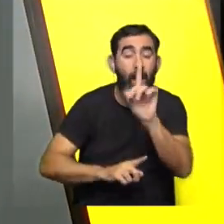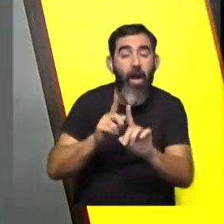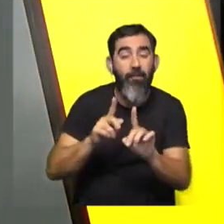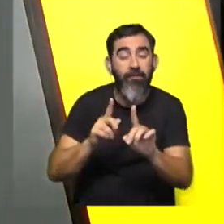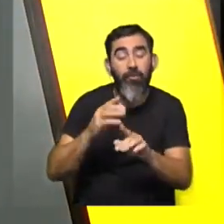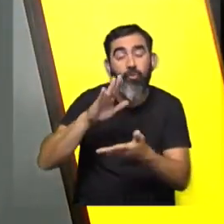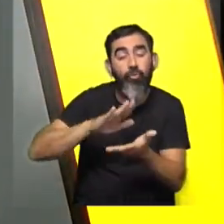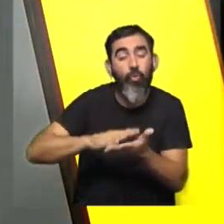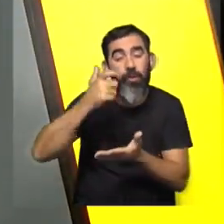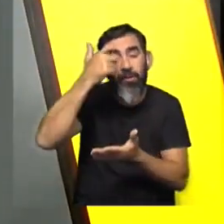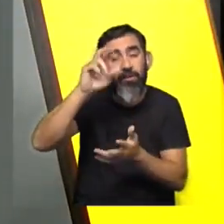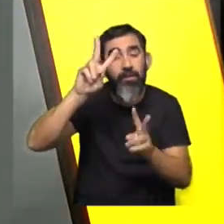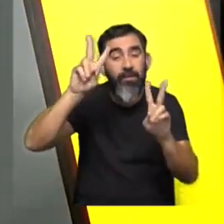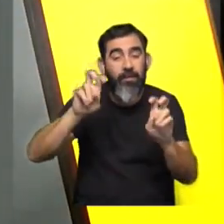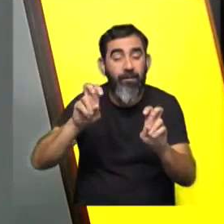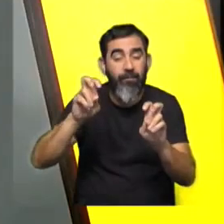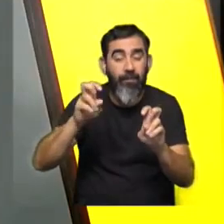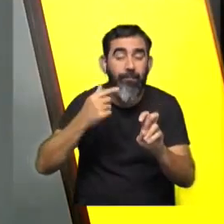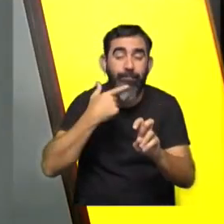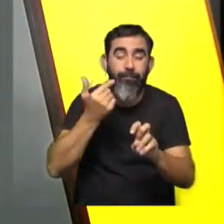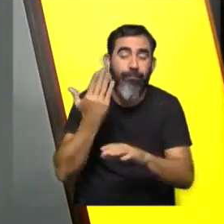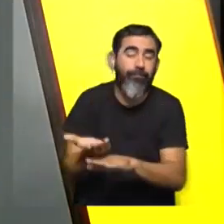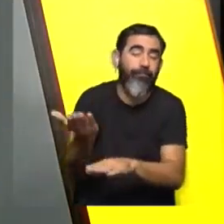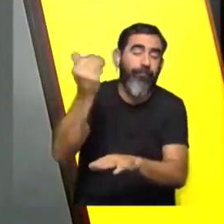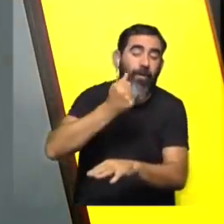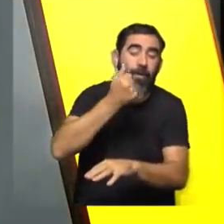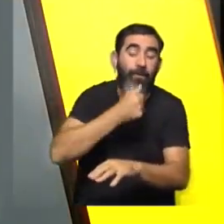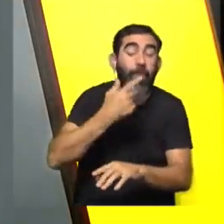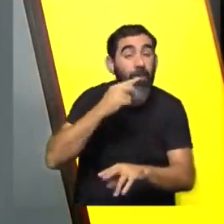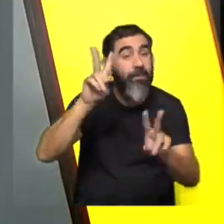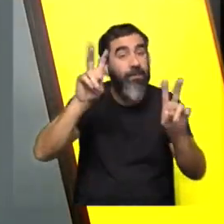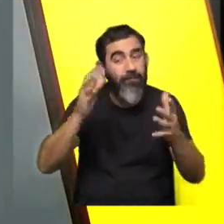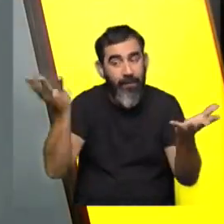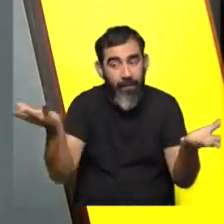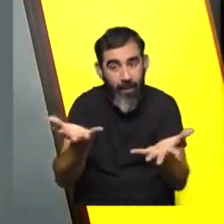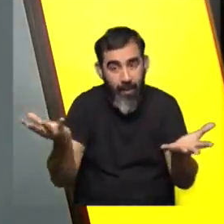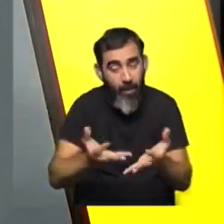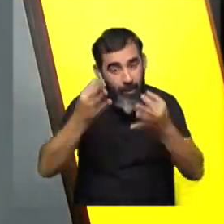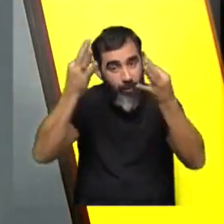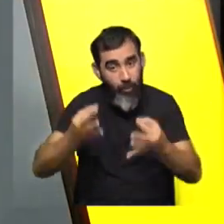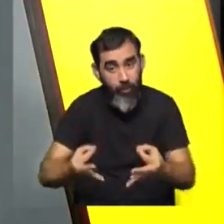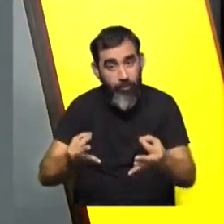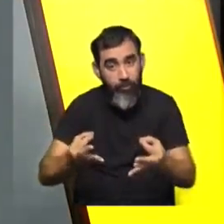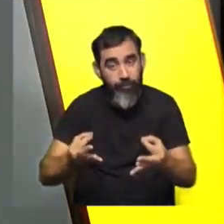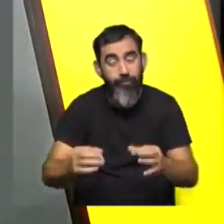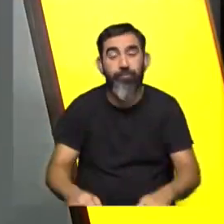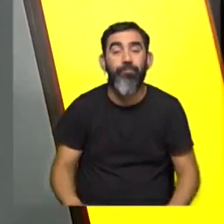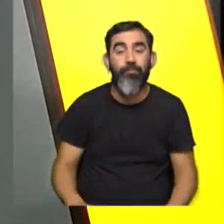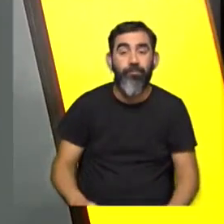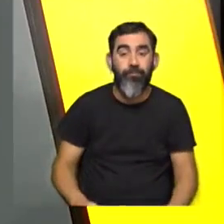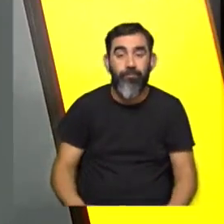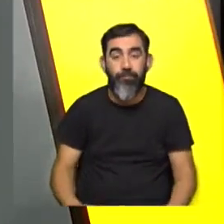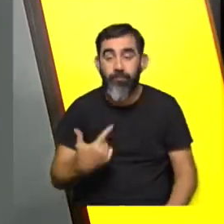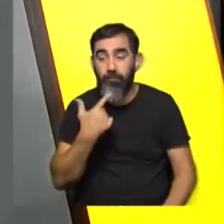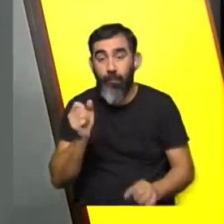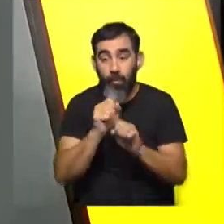Ciencia temas que son atemporales, claro, pero que por supuesto vienen a colación porque son temas que de algún modo van a salir en algún momento, como en este caso de